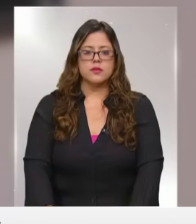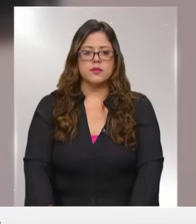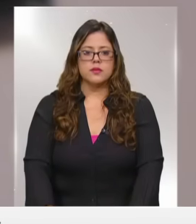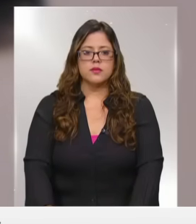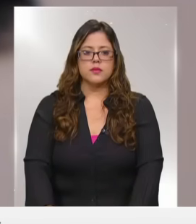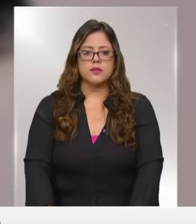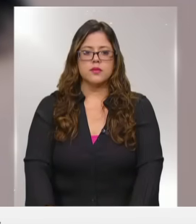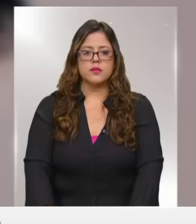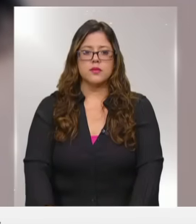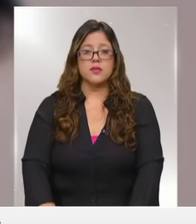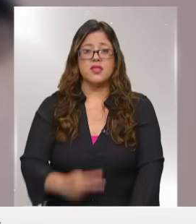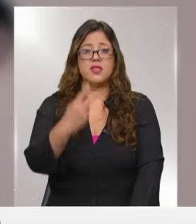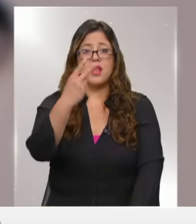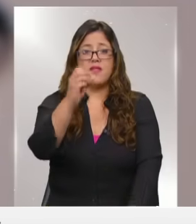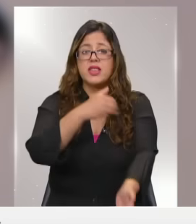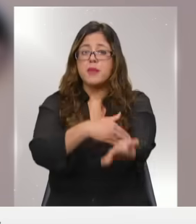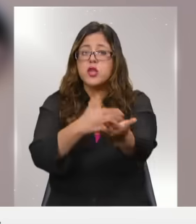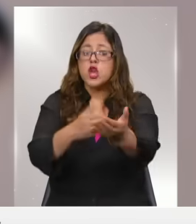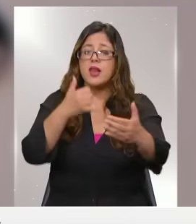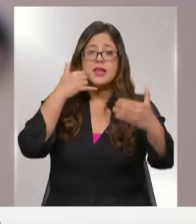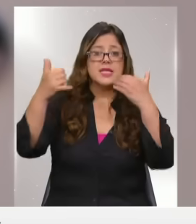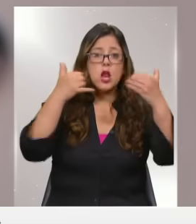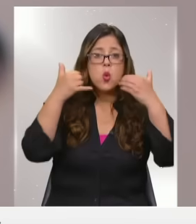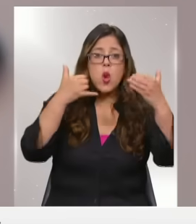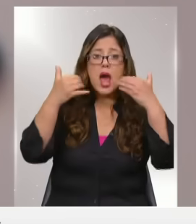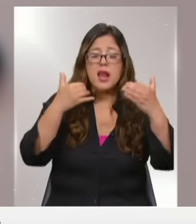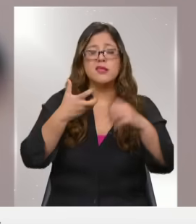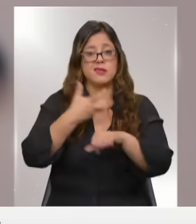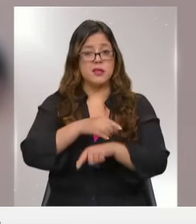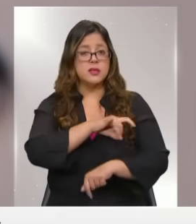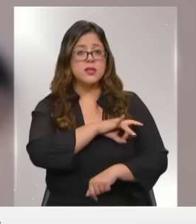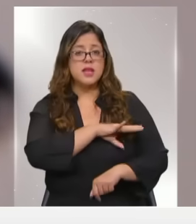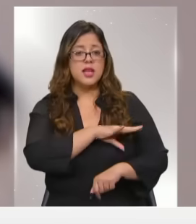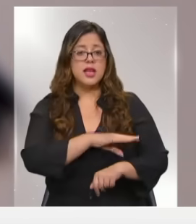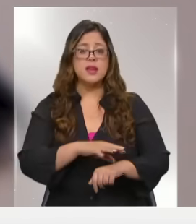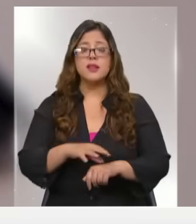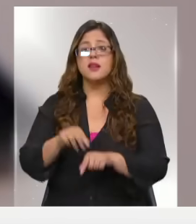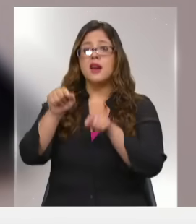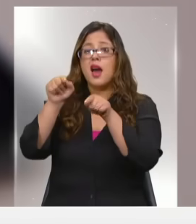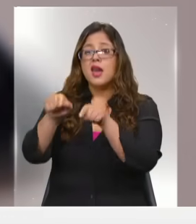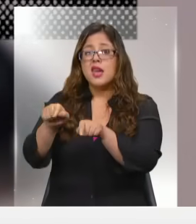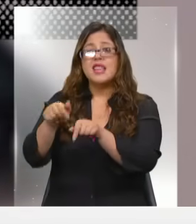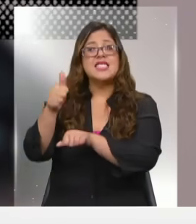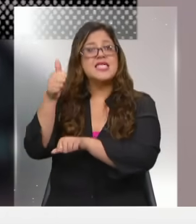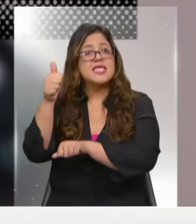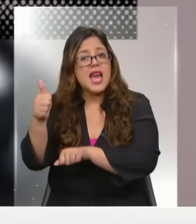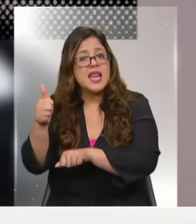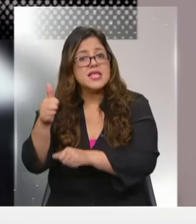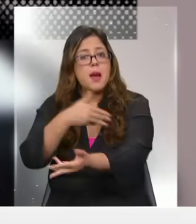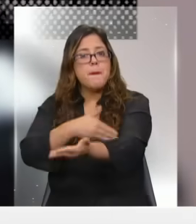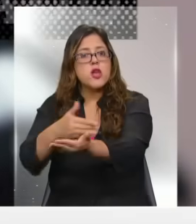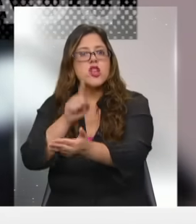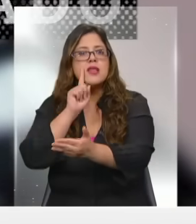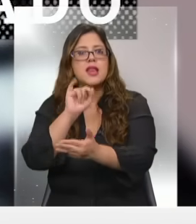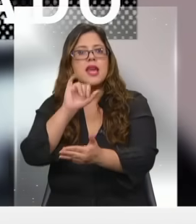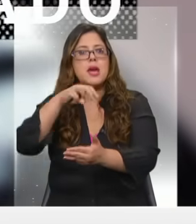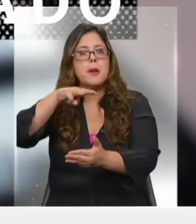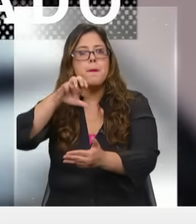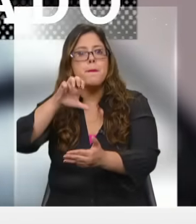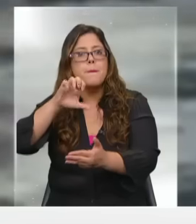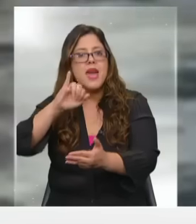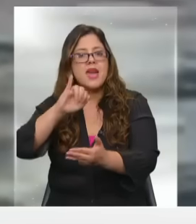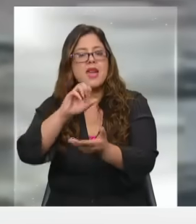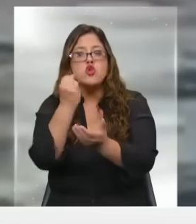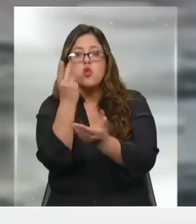De un universo de 20 millones de celulares que funcionan en nuestro país, 6 millones de ellos tienen el IMEI adulterado. Es